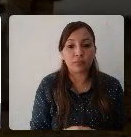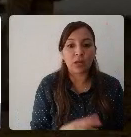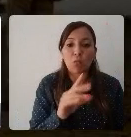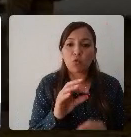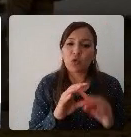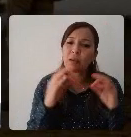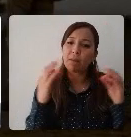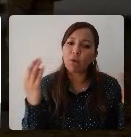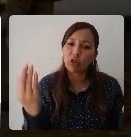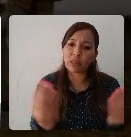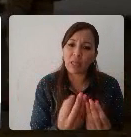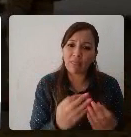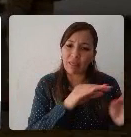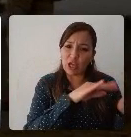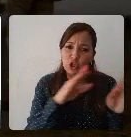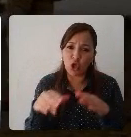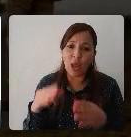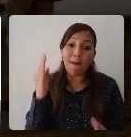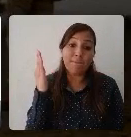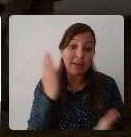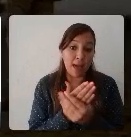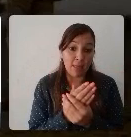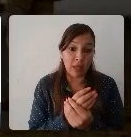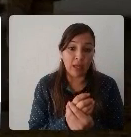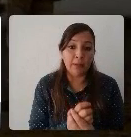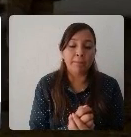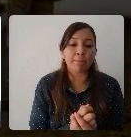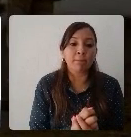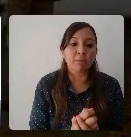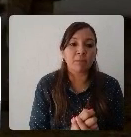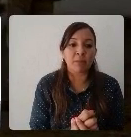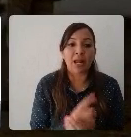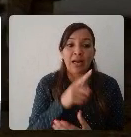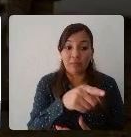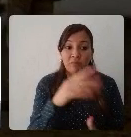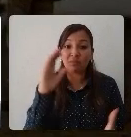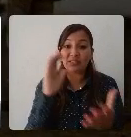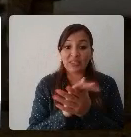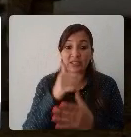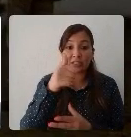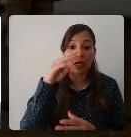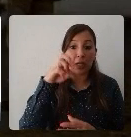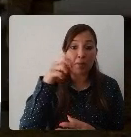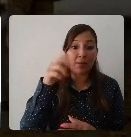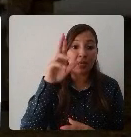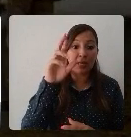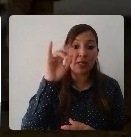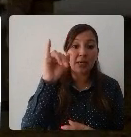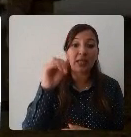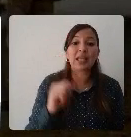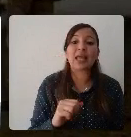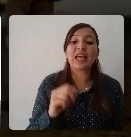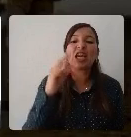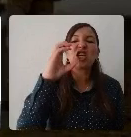natural protegida, pero es un área privada, estamos hablando de la reserva de Chaparrí, ¿no? Que está en Chiclayo, en la